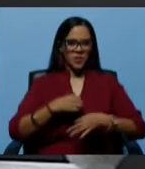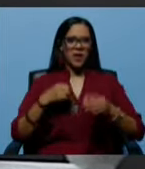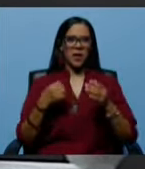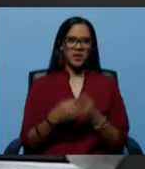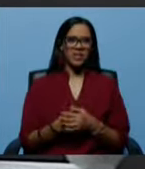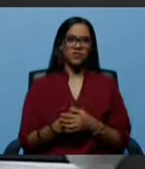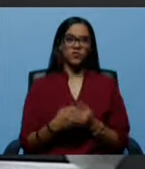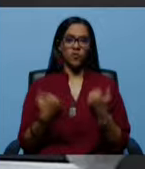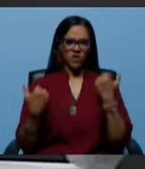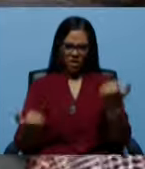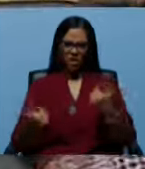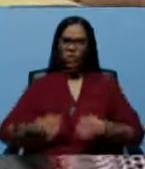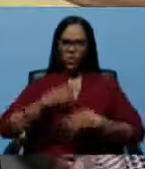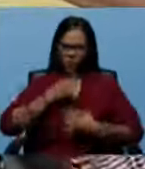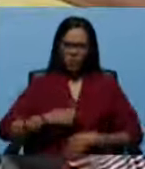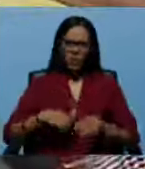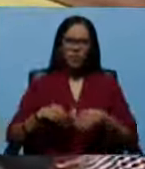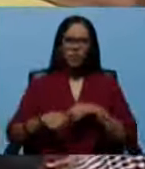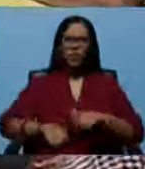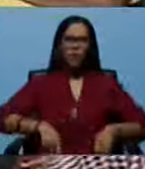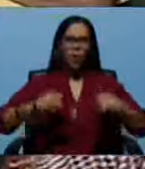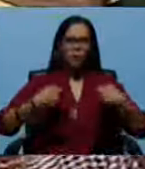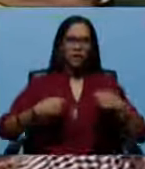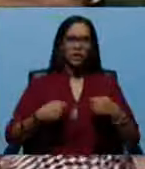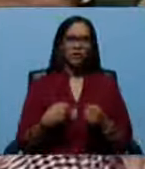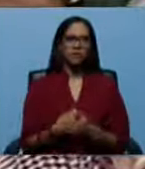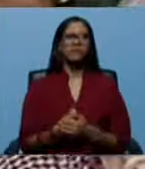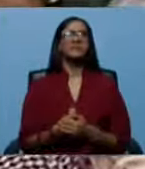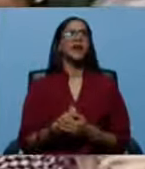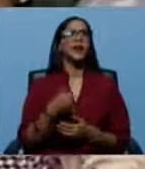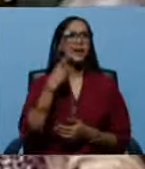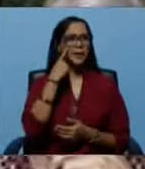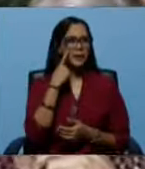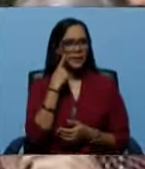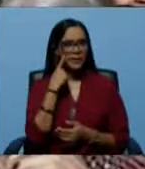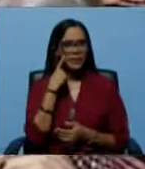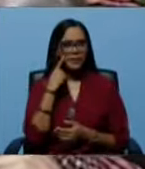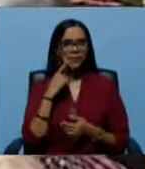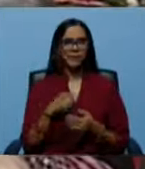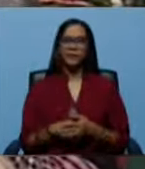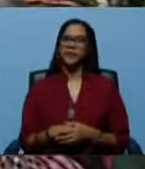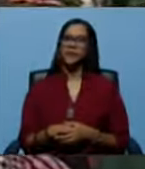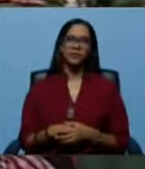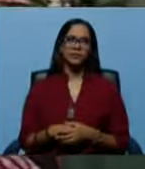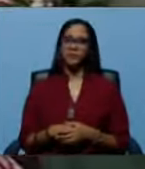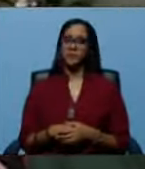Su fusil, su uniforme, sus botas. Y Luis